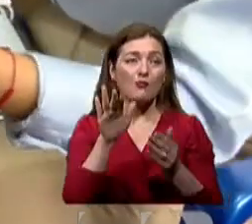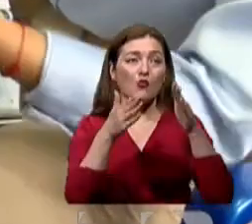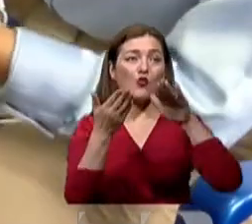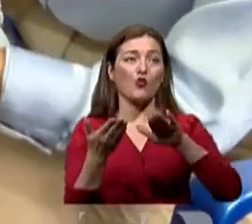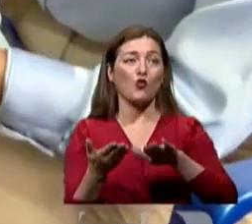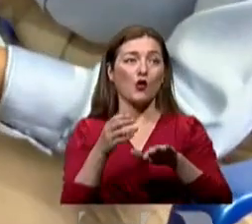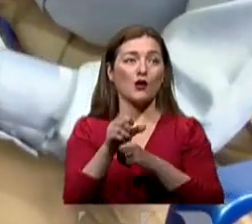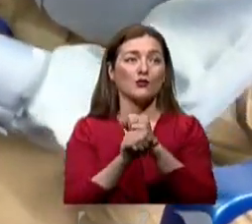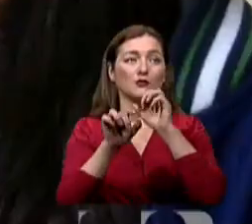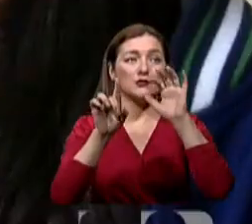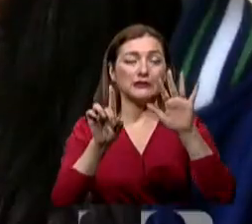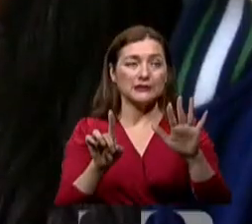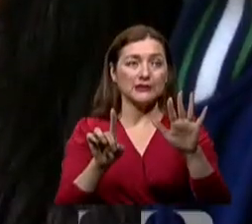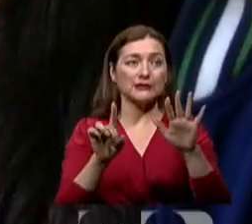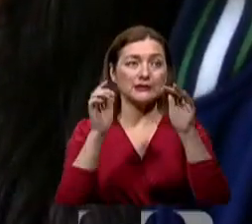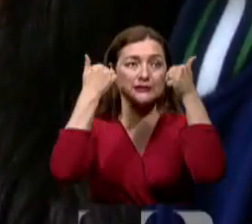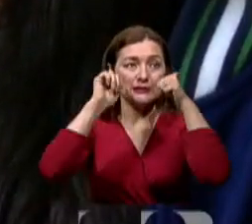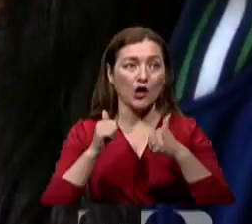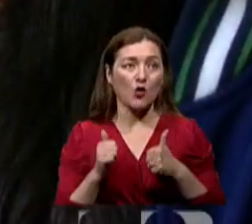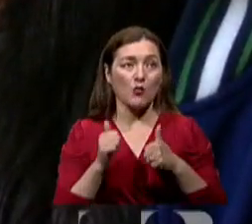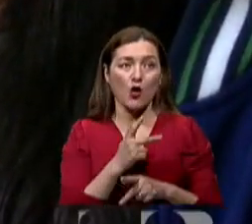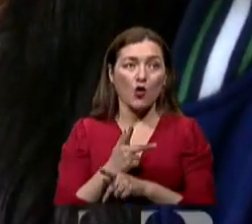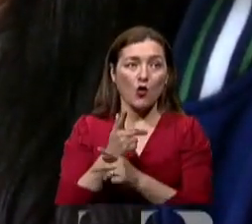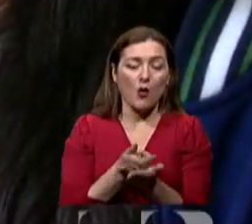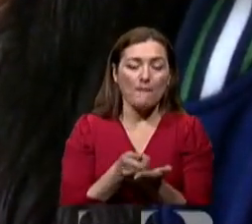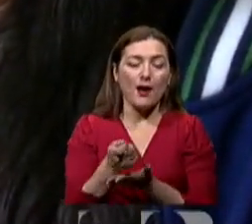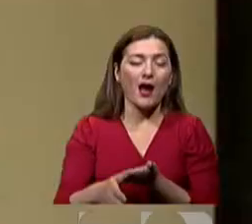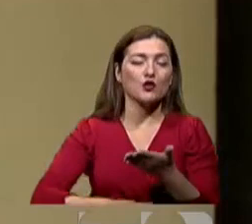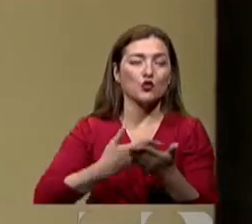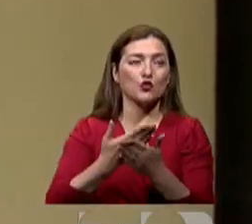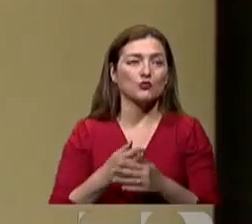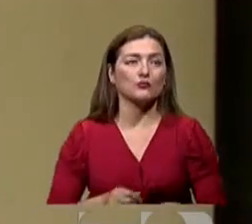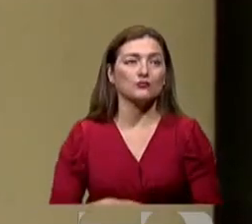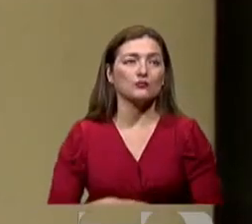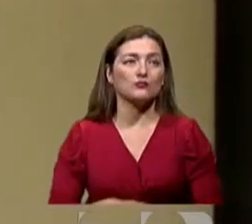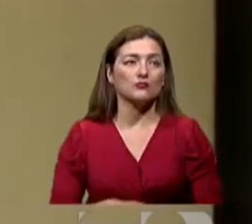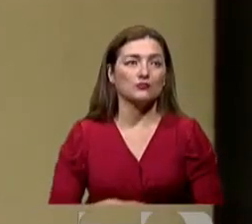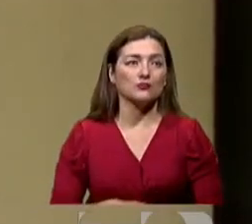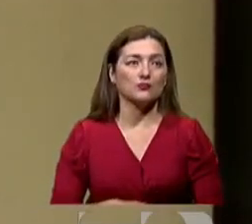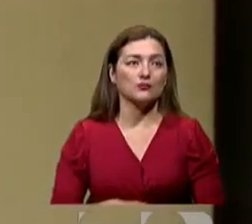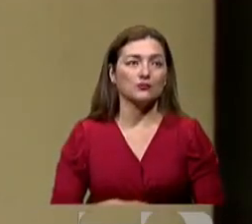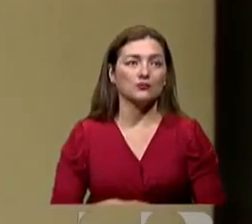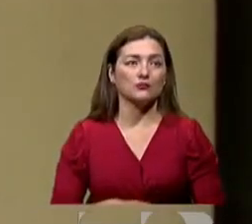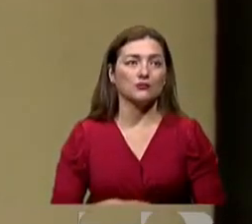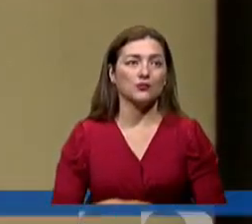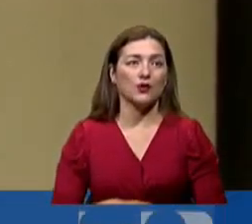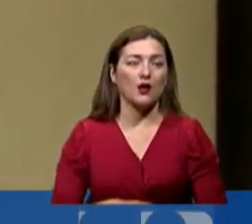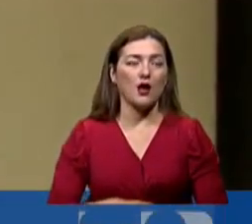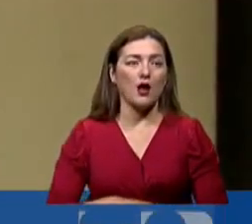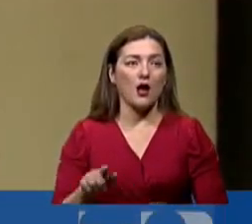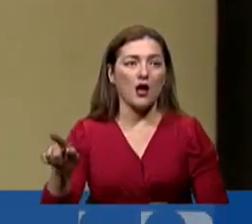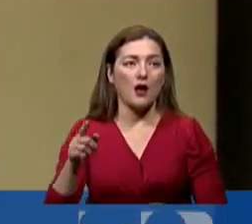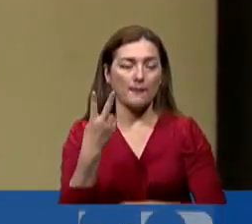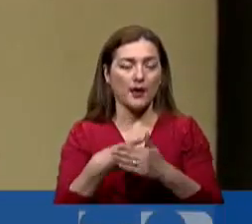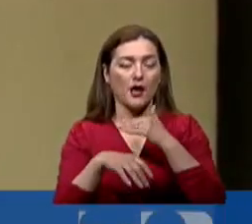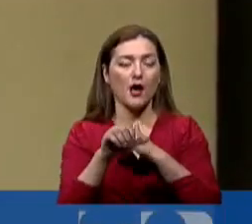6 años y desde entonces es su abuelita quien corre con todos los gastos. Mi hija falleció en un femicidio.